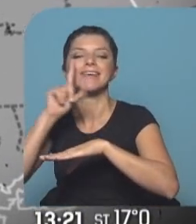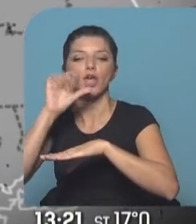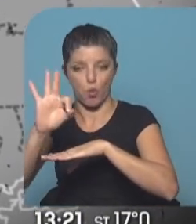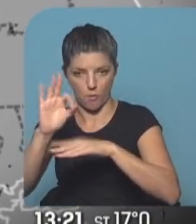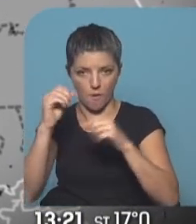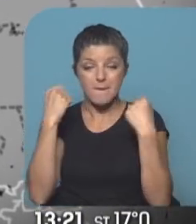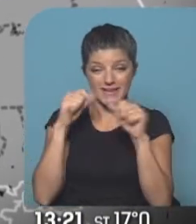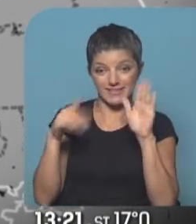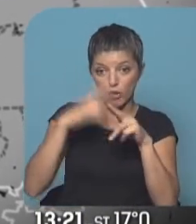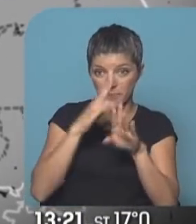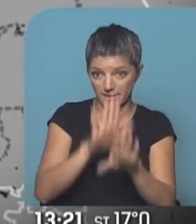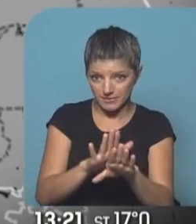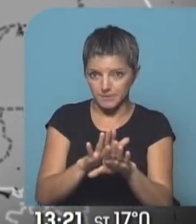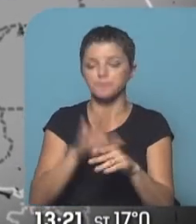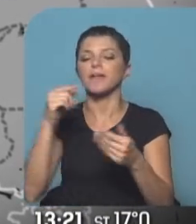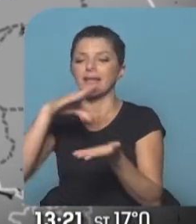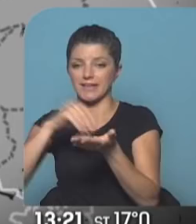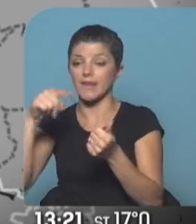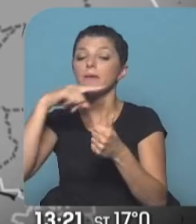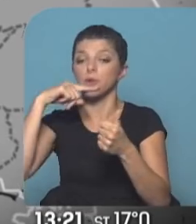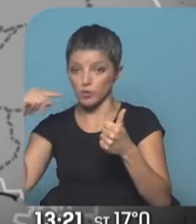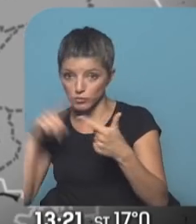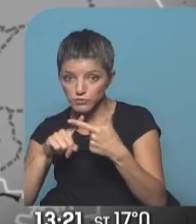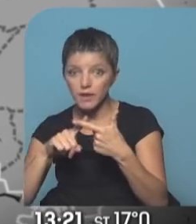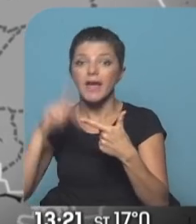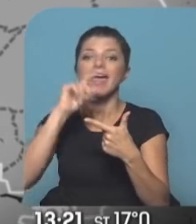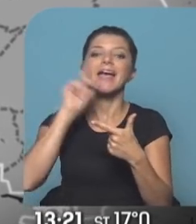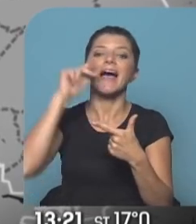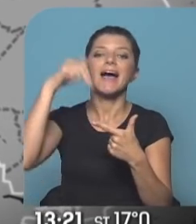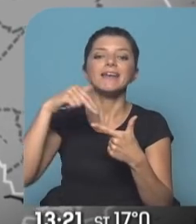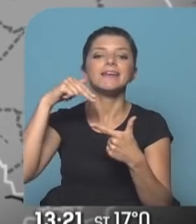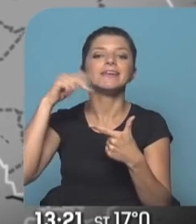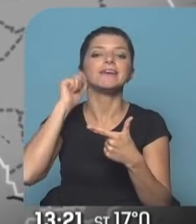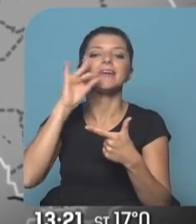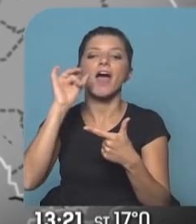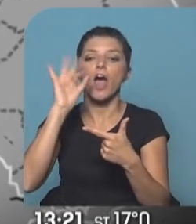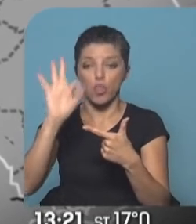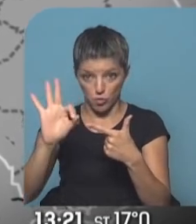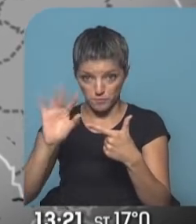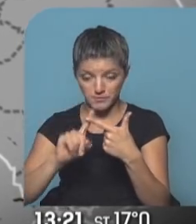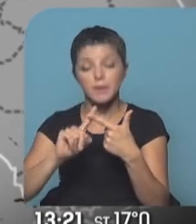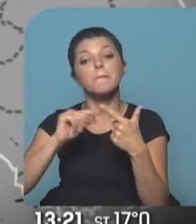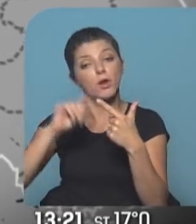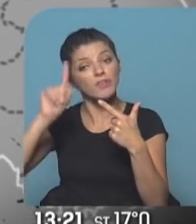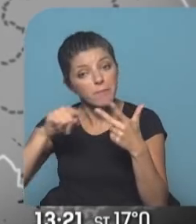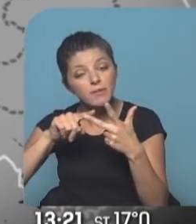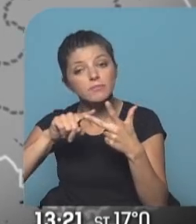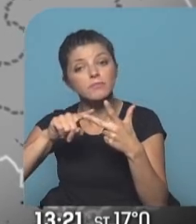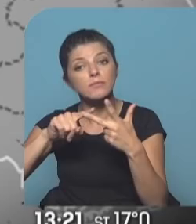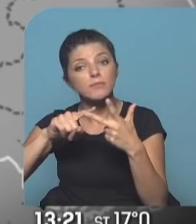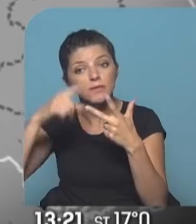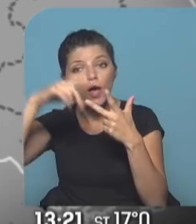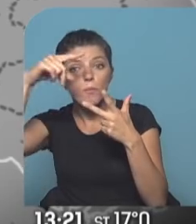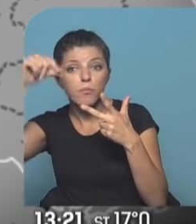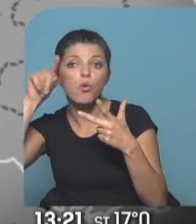maniobras abarcan territorio bielorruso y la provincia de Kaliningrado, sede de la flota rusa del Báltico, pero se proyectan hasta la península de